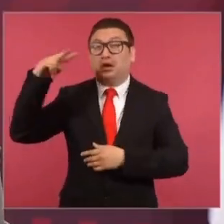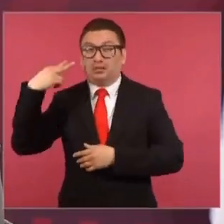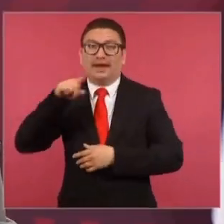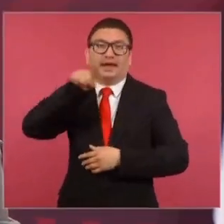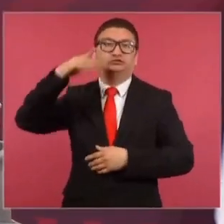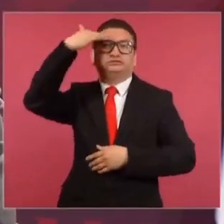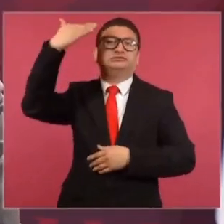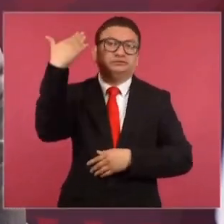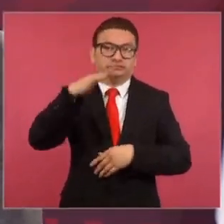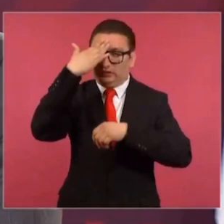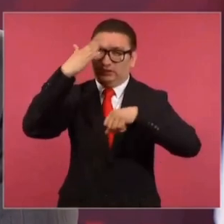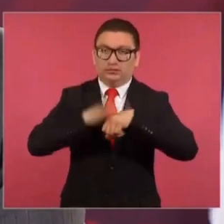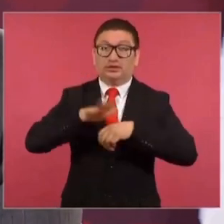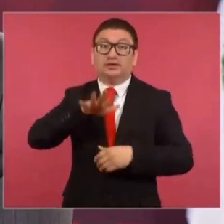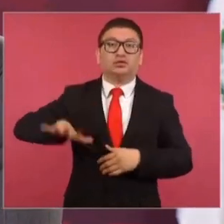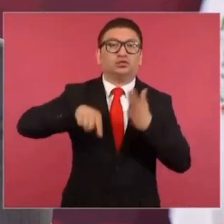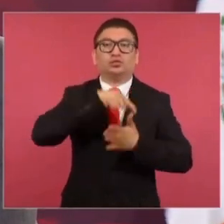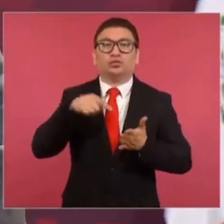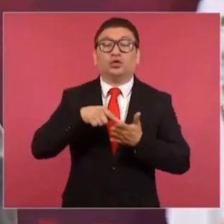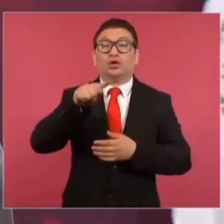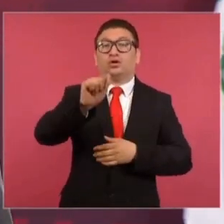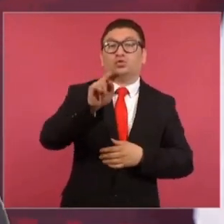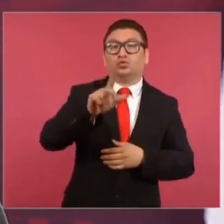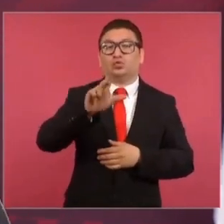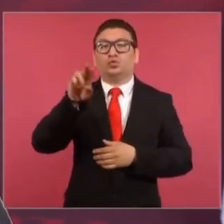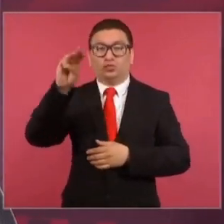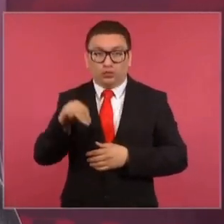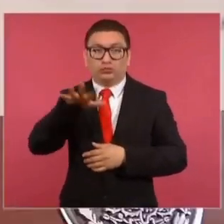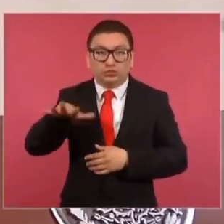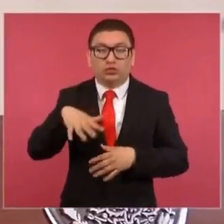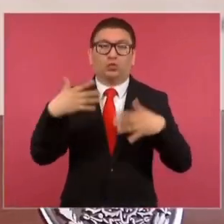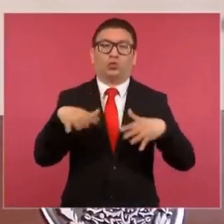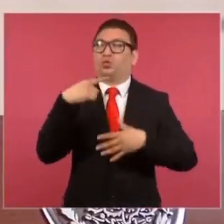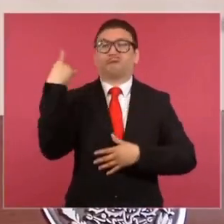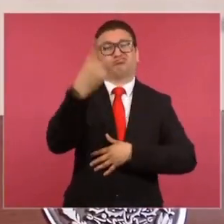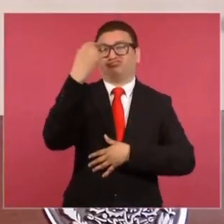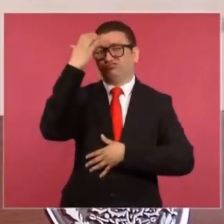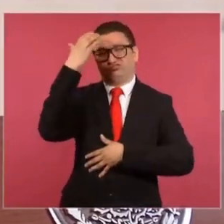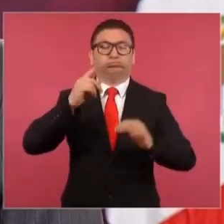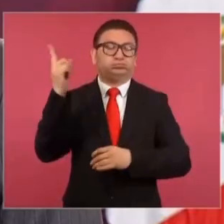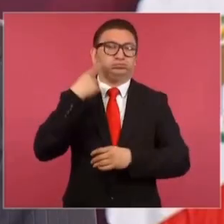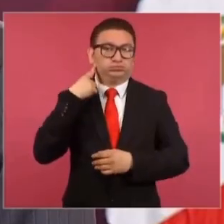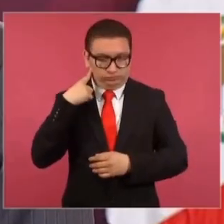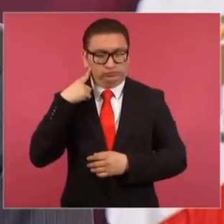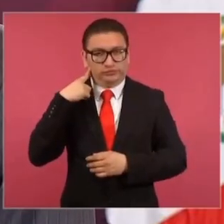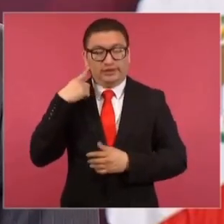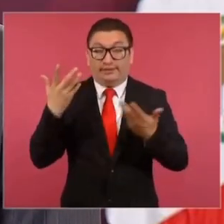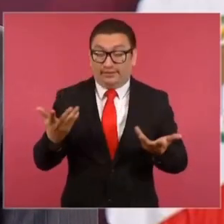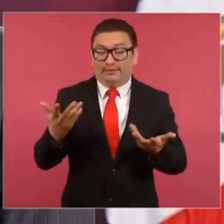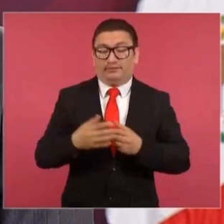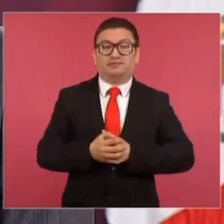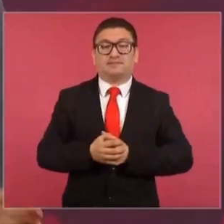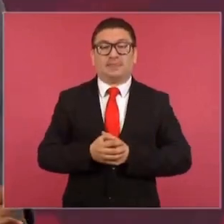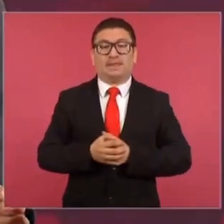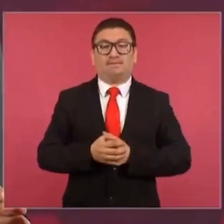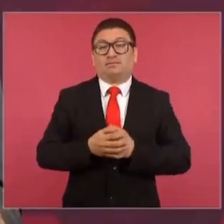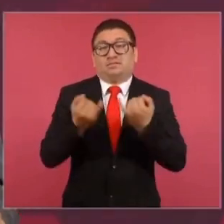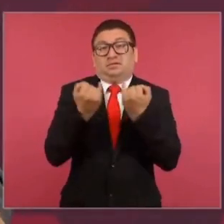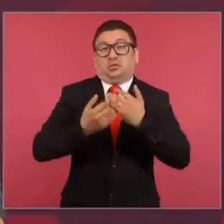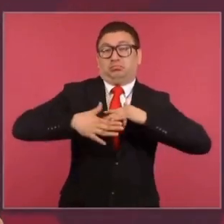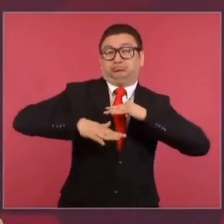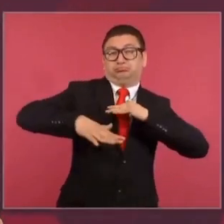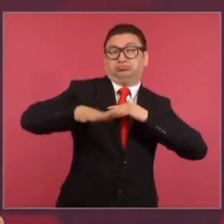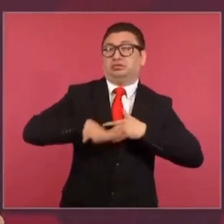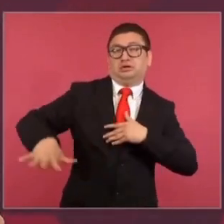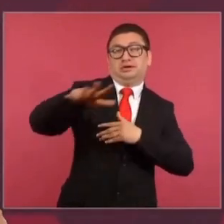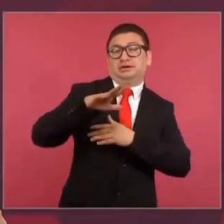que Tulum es un sitio conocido en el mundo. Además, sus playas del